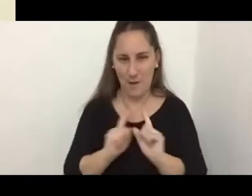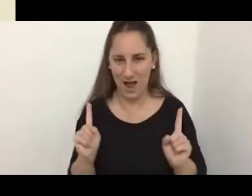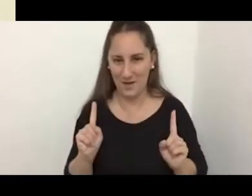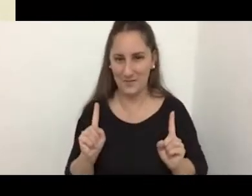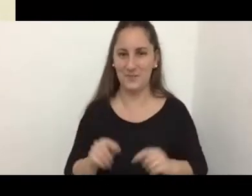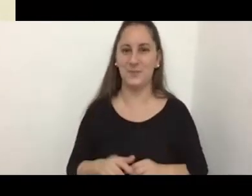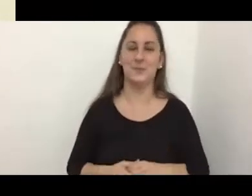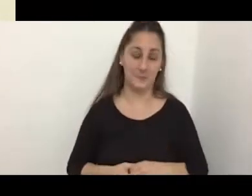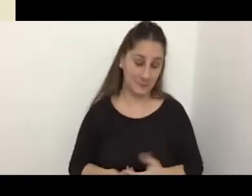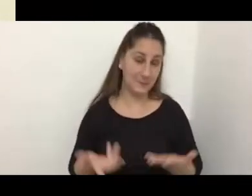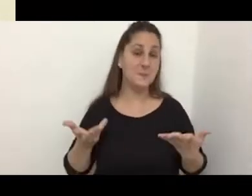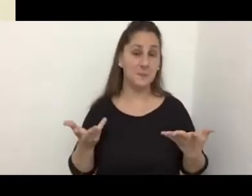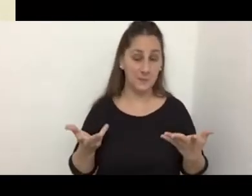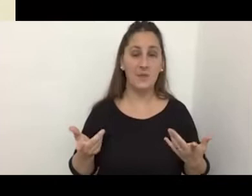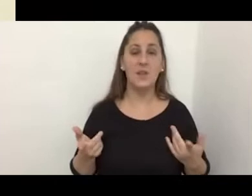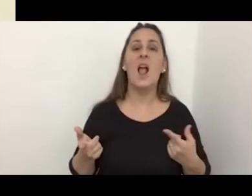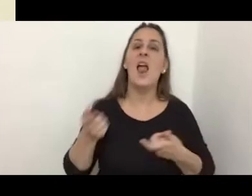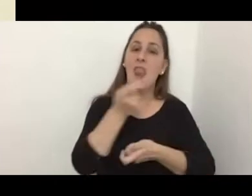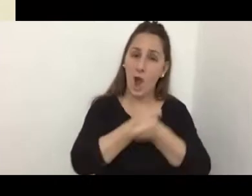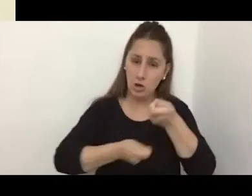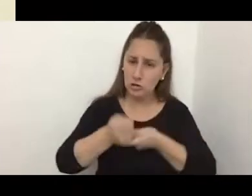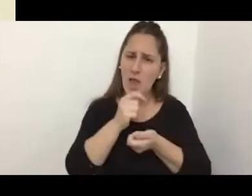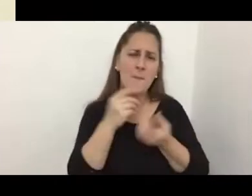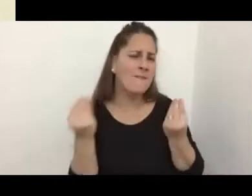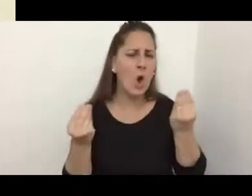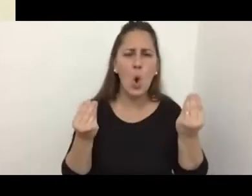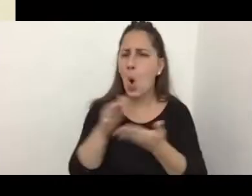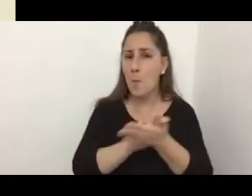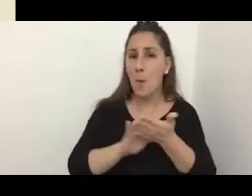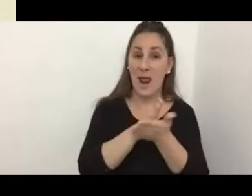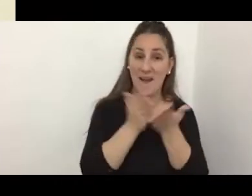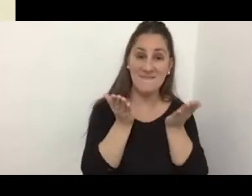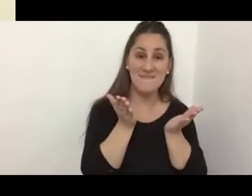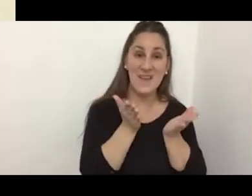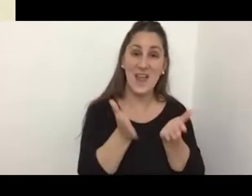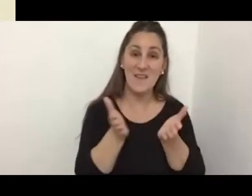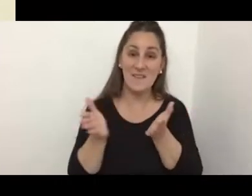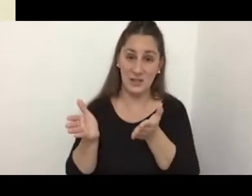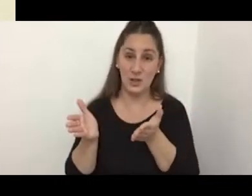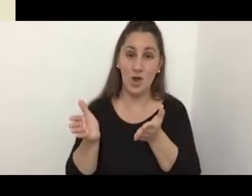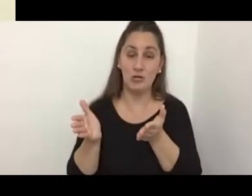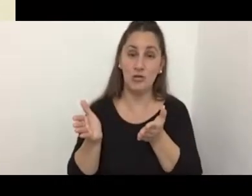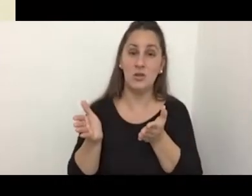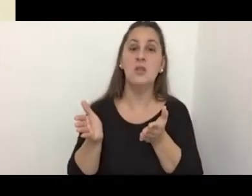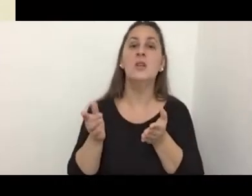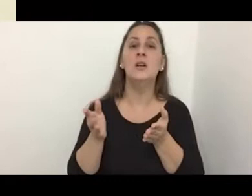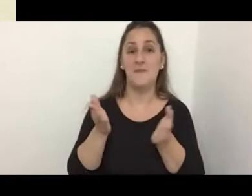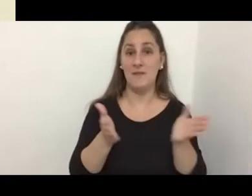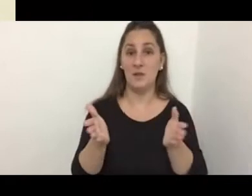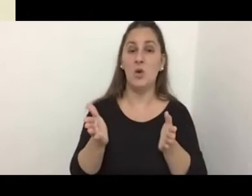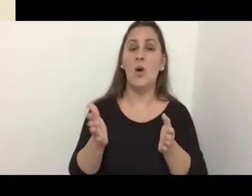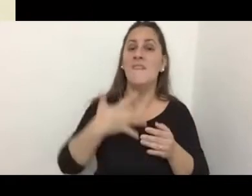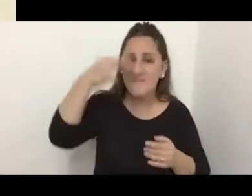Bueno, negociemos para que esos beneficios, y esto se replicó en varios lugares, esos beneficios sean